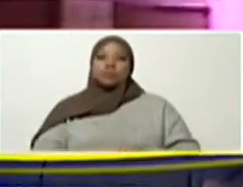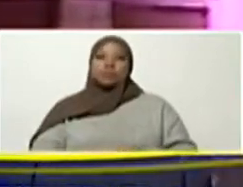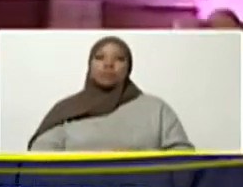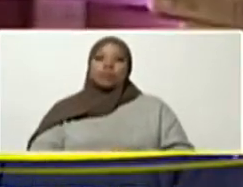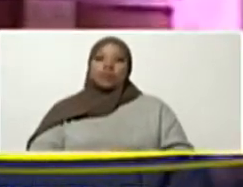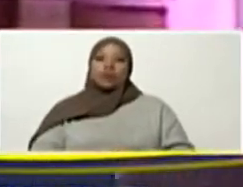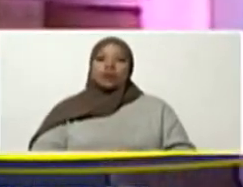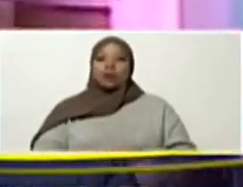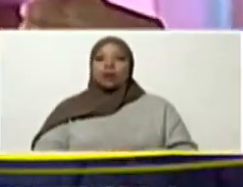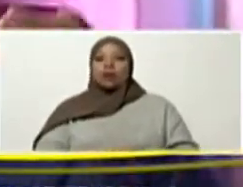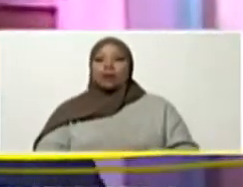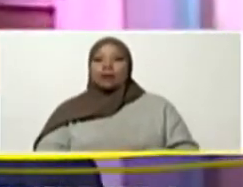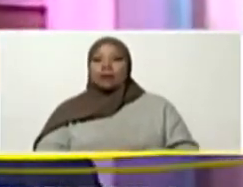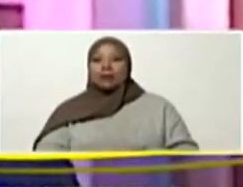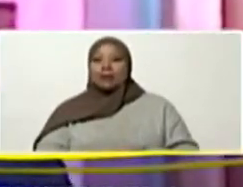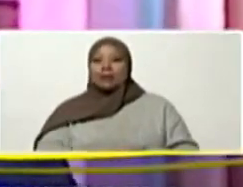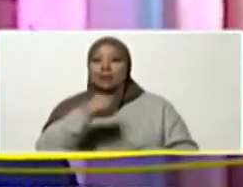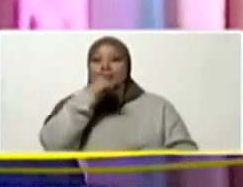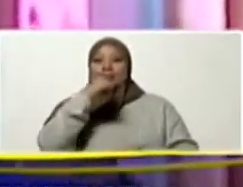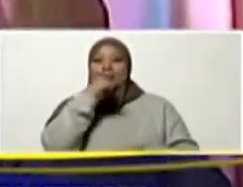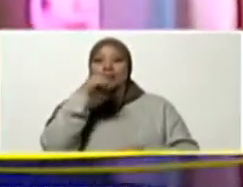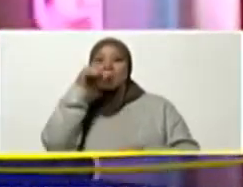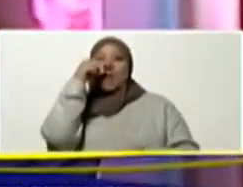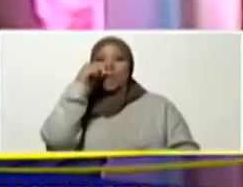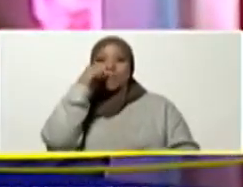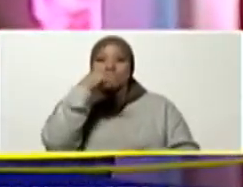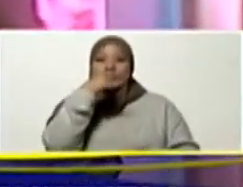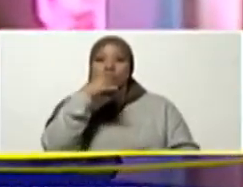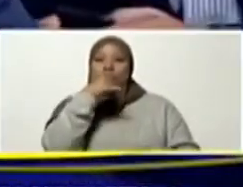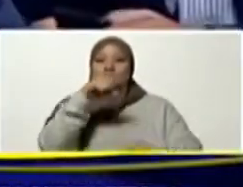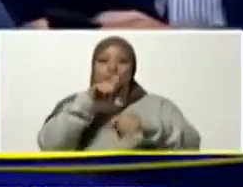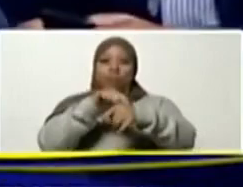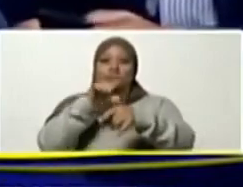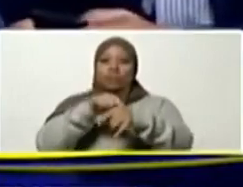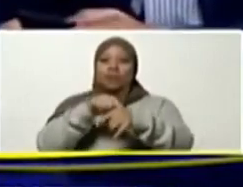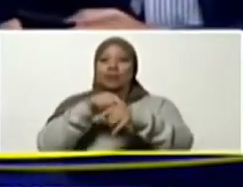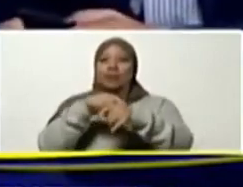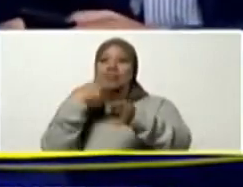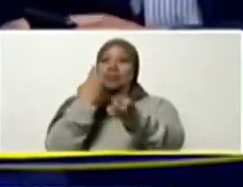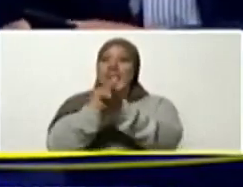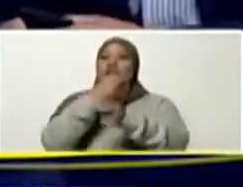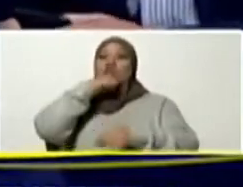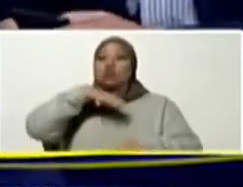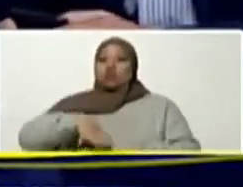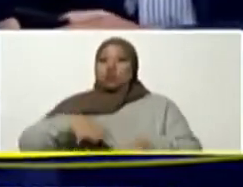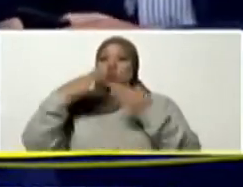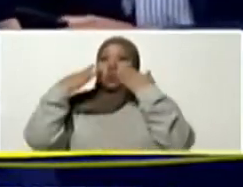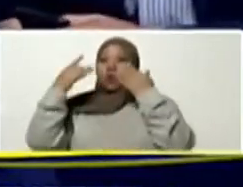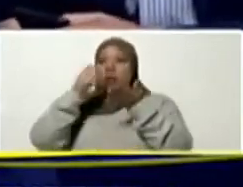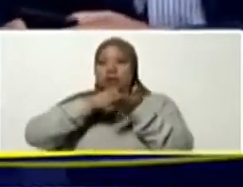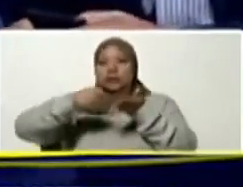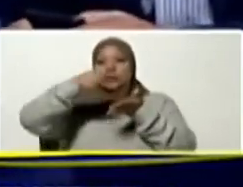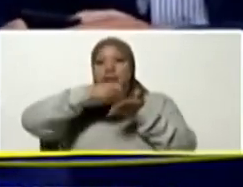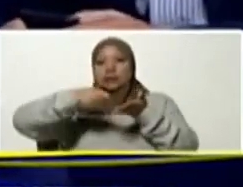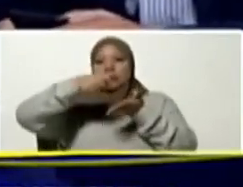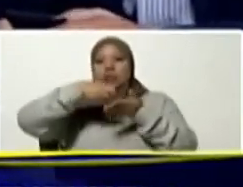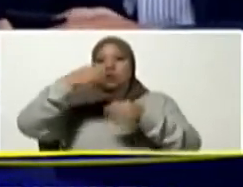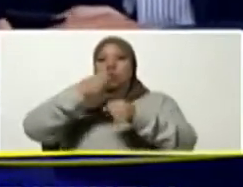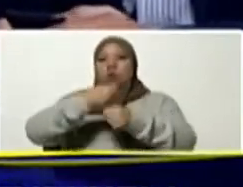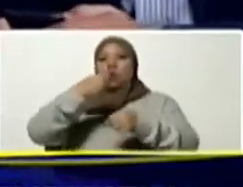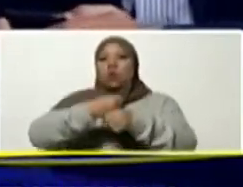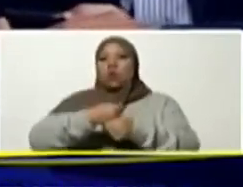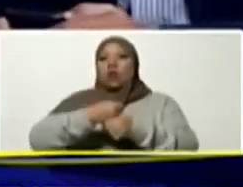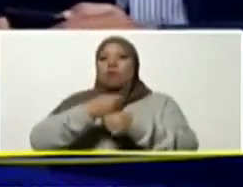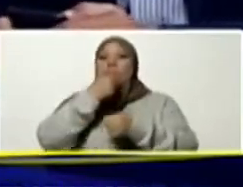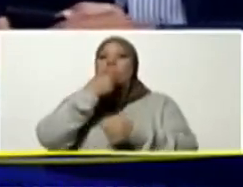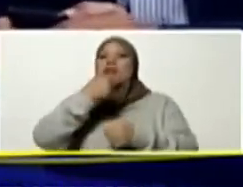Y Mario Sanoja Obediente, doctor en antropología, historiador, quien ha escrito su obra Cuatro Manos con